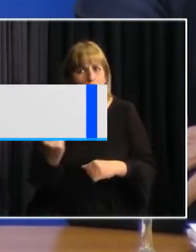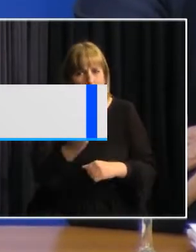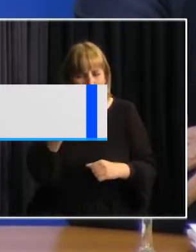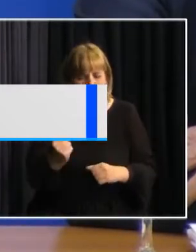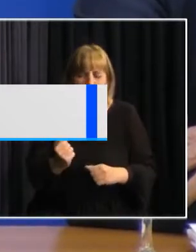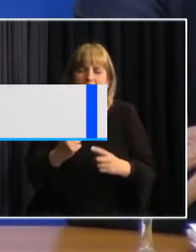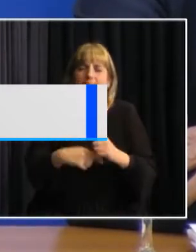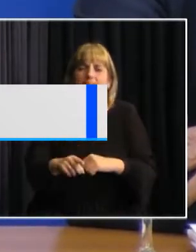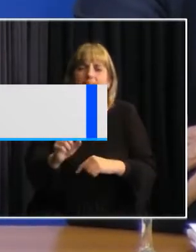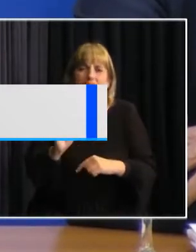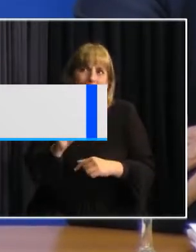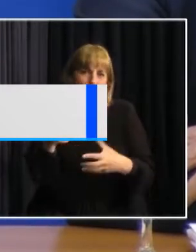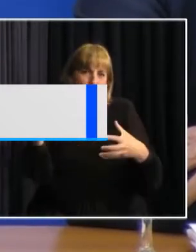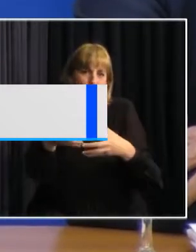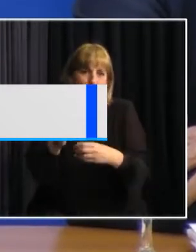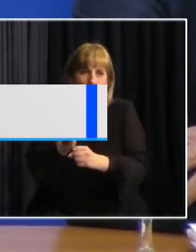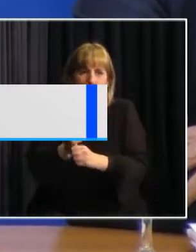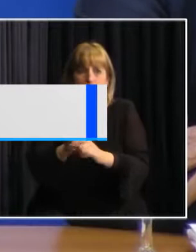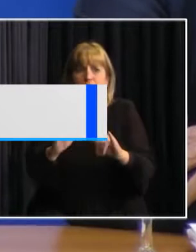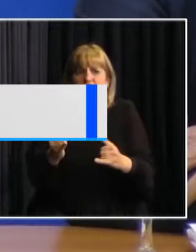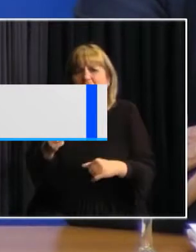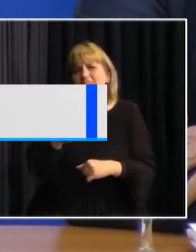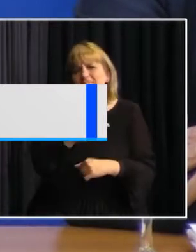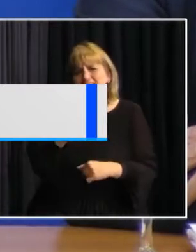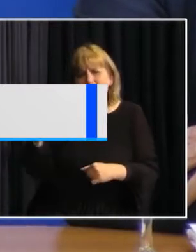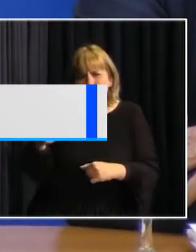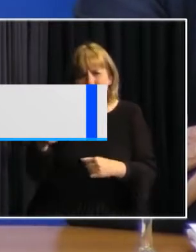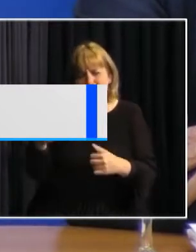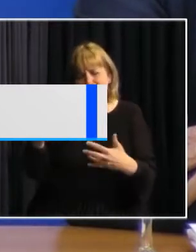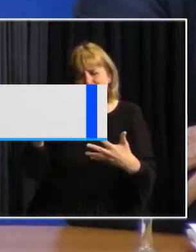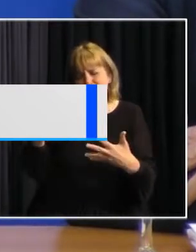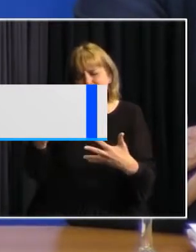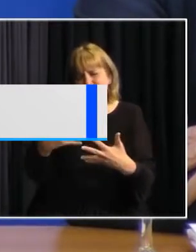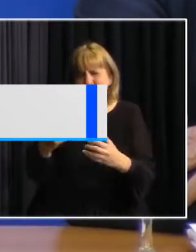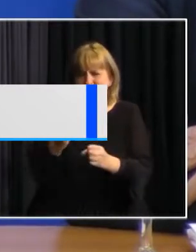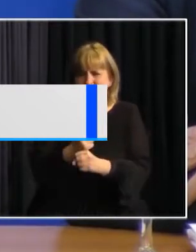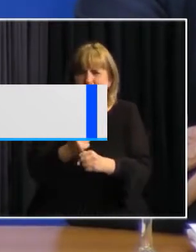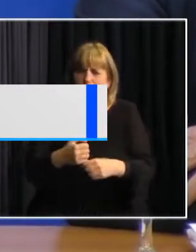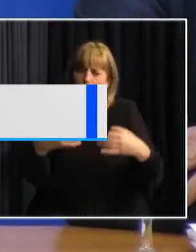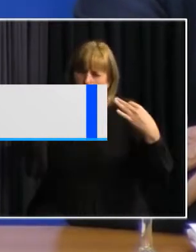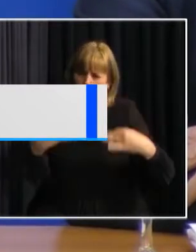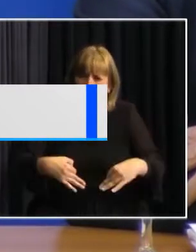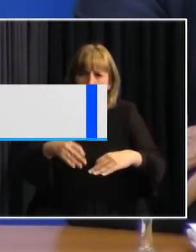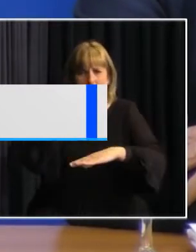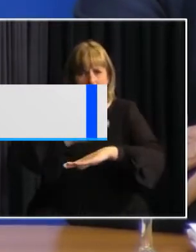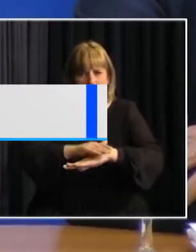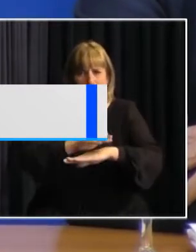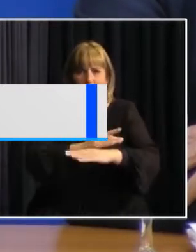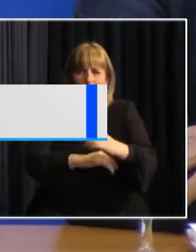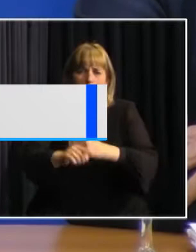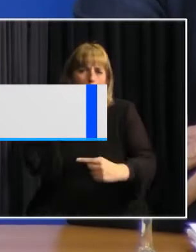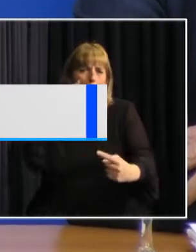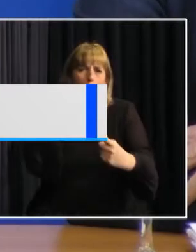hemos estado trabajando durante varias semanas de manera de manera seria y responsable con el objetivo de